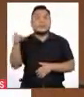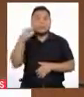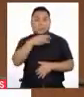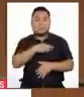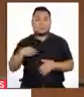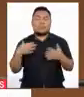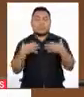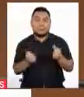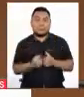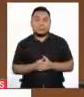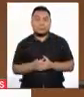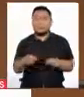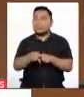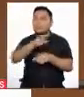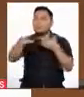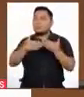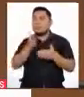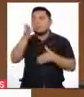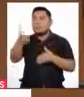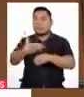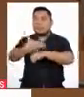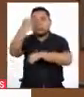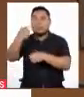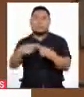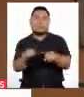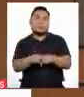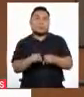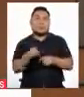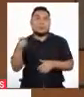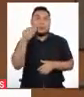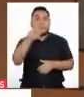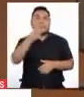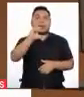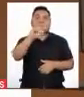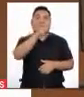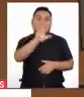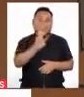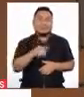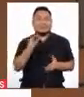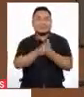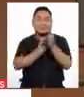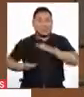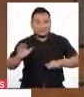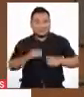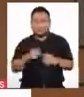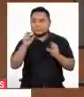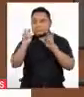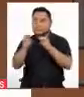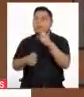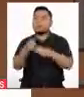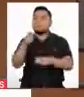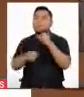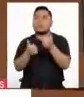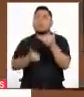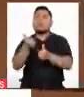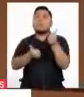ministro de Salud. En un recorrido, no solamente Ica, sino ha ido Cañete, Chincha, Ica, viendo la problemática en cada urbe, en cada